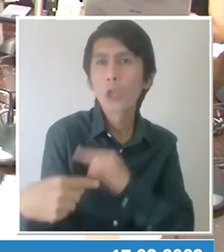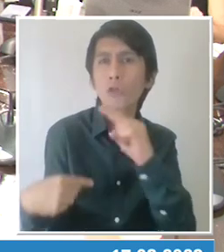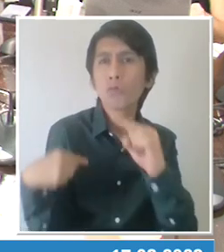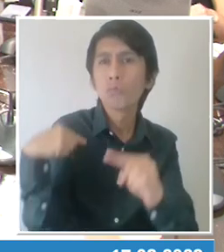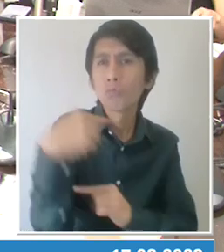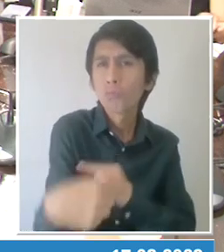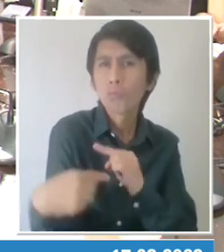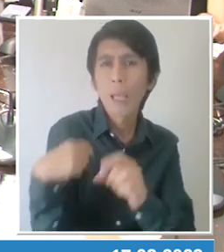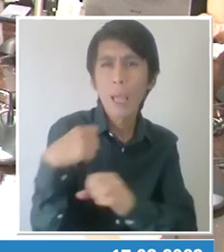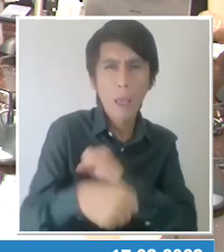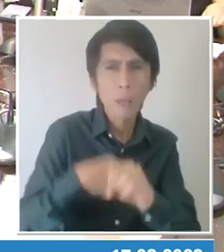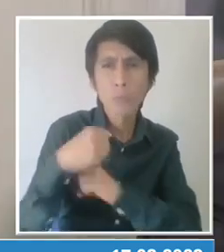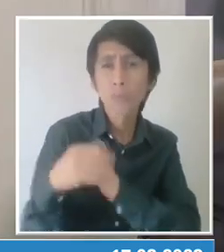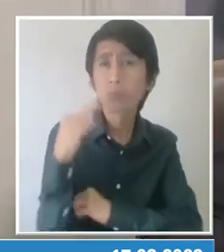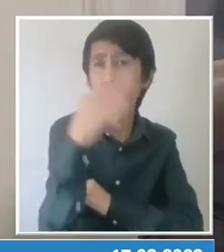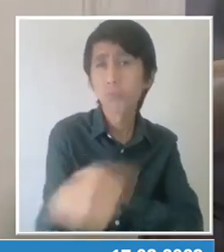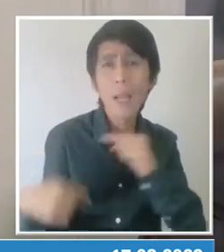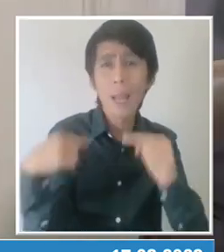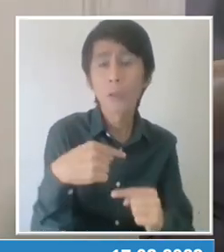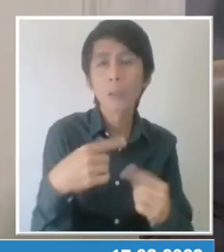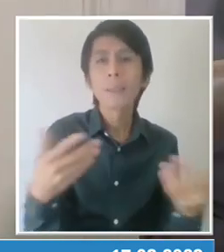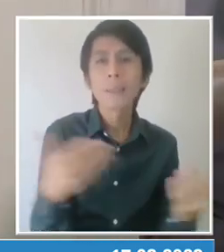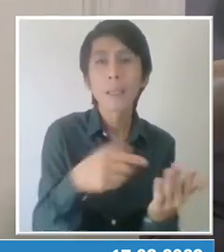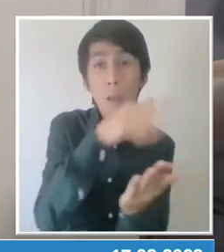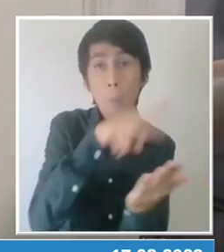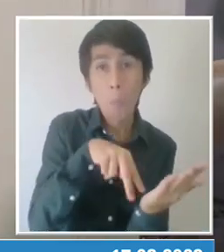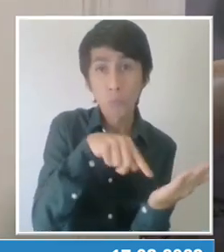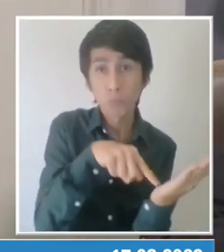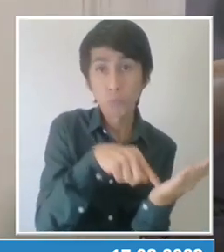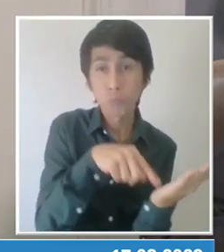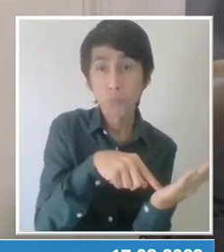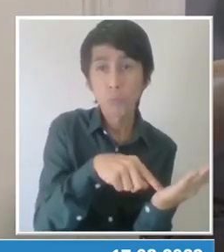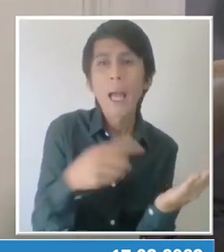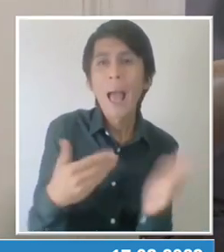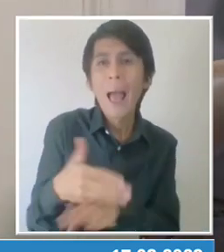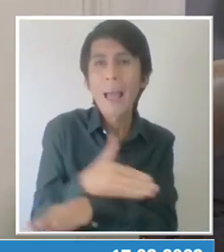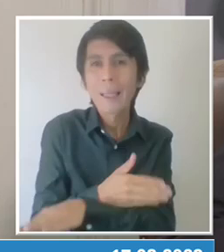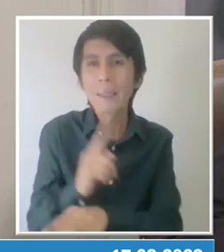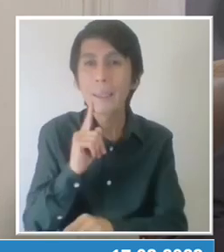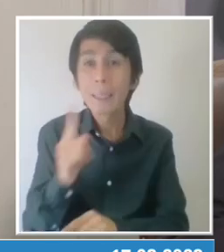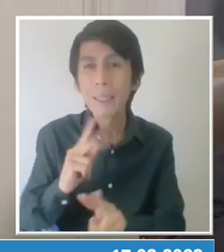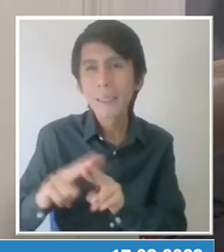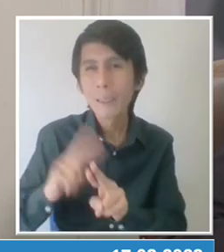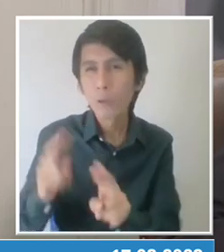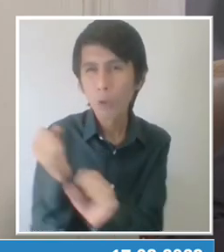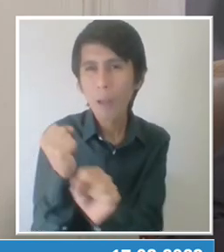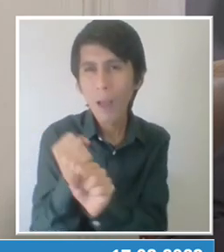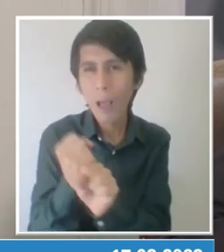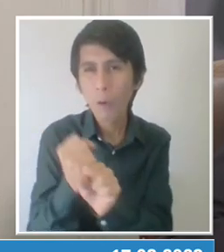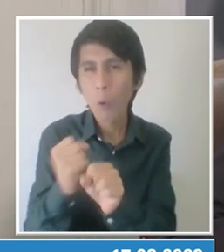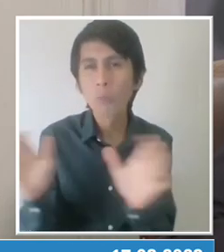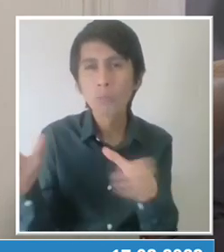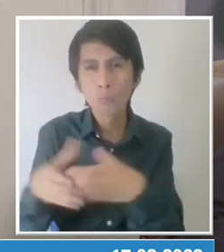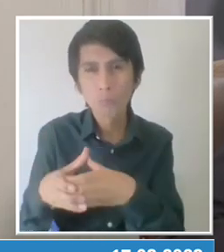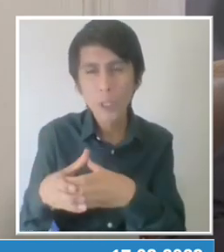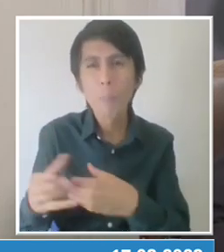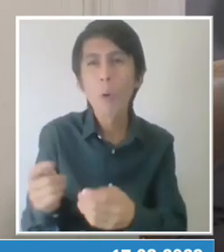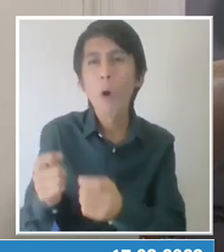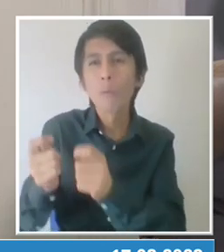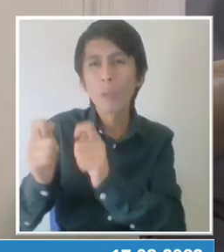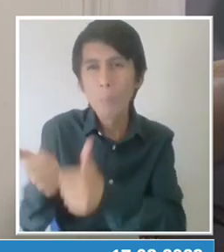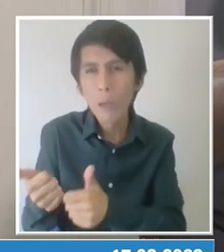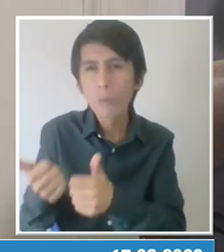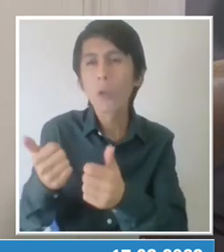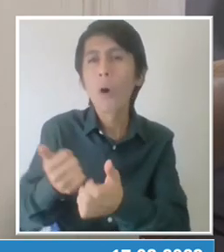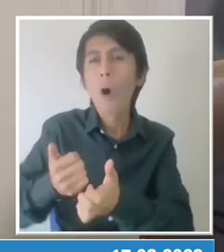y de los legisladores, de la justicia y de la docencia o de la academia, ¿no es cierto? Sin lugar a duda.